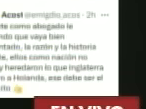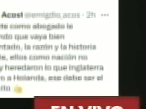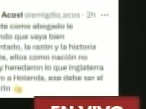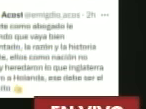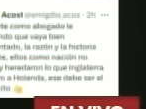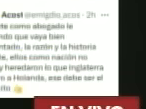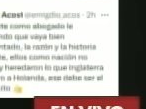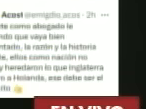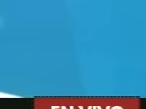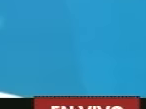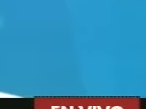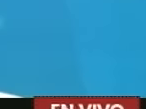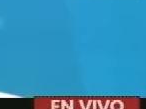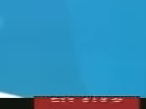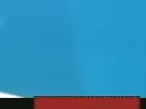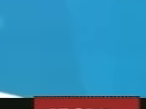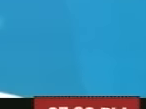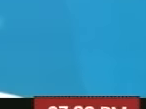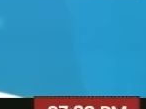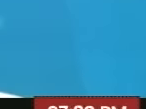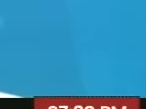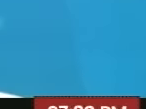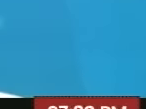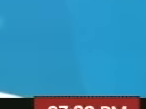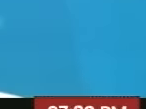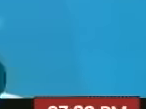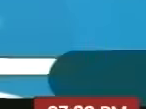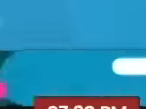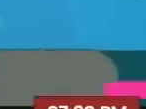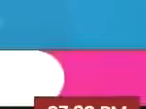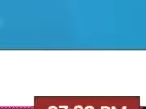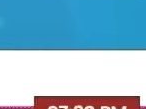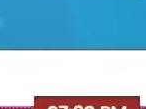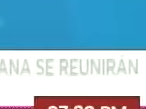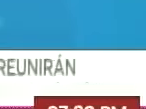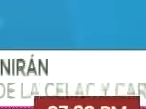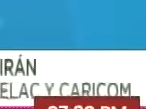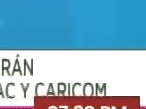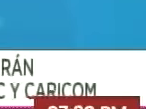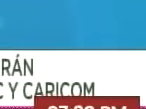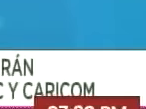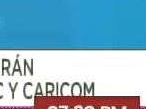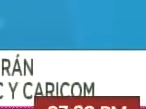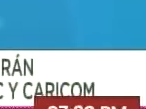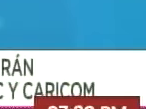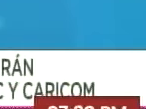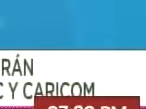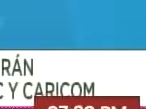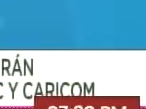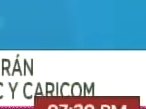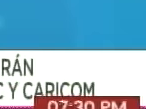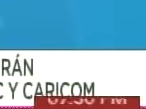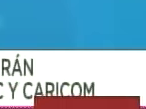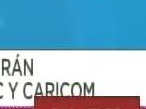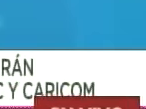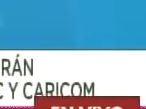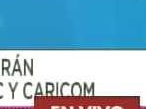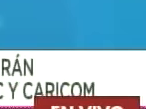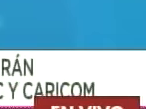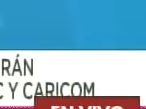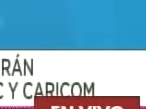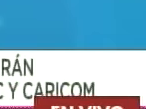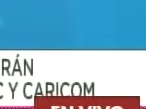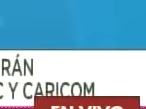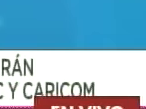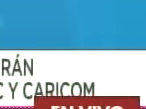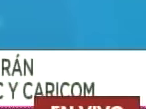Correcto, ya está corriendo la carta. Ahí está. La saqué, se la envié al primer ministro Raúl González, la